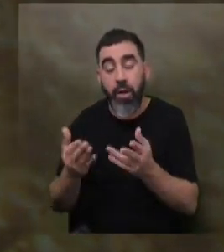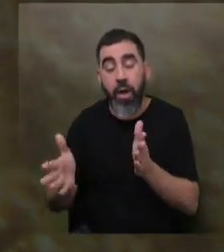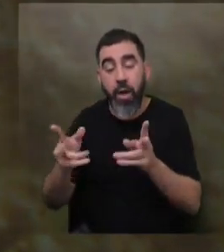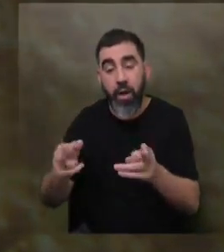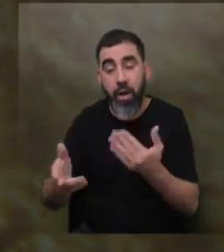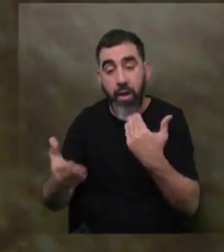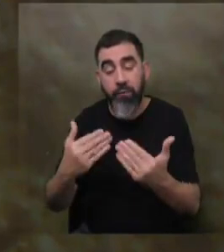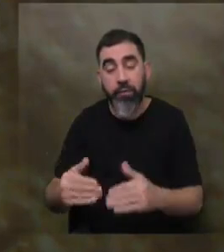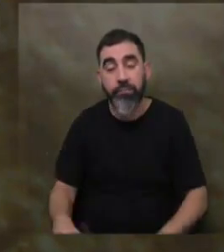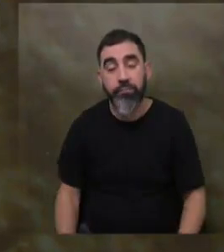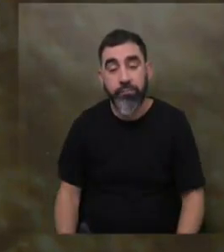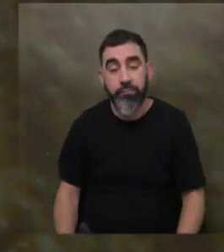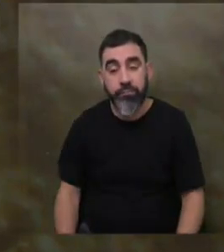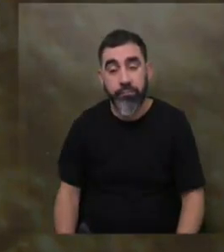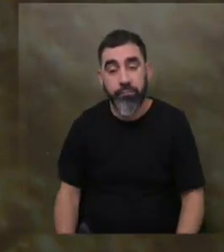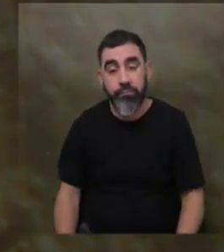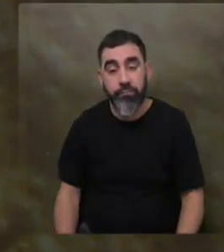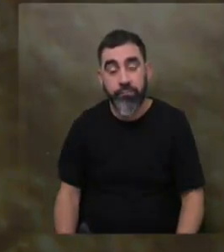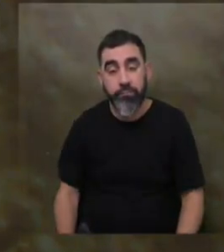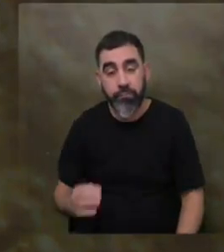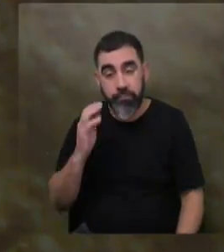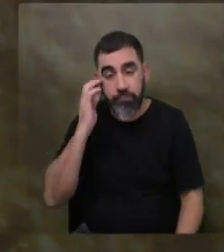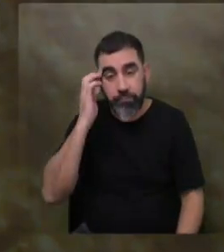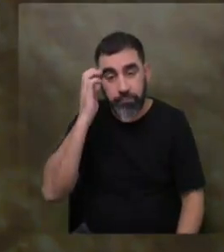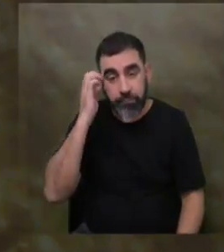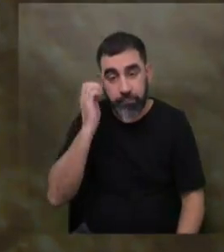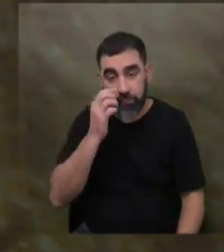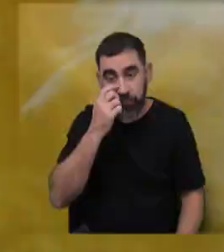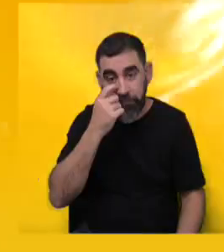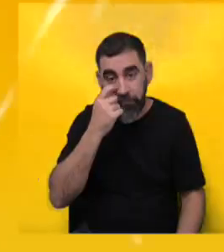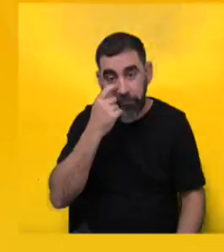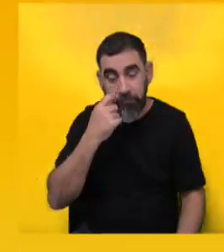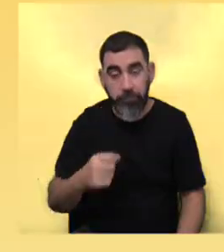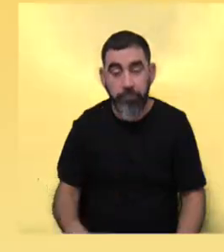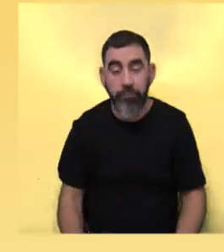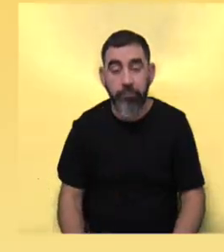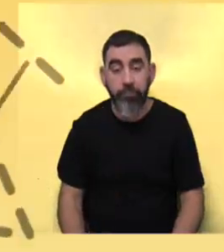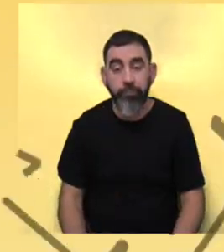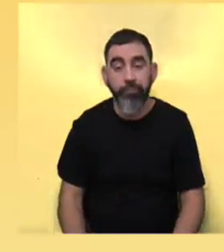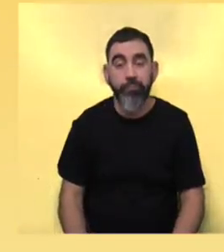Suárez allí en la sede del Departamento de Antropología de Facultad de Humanidades.